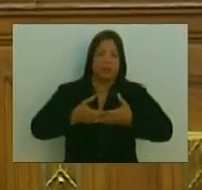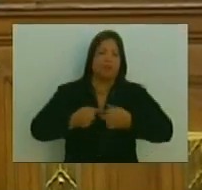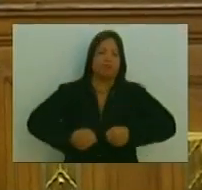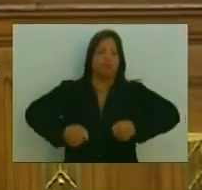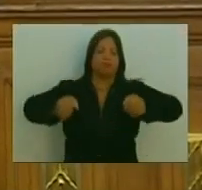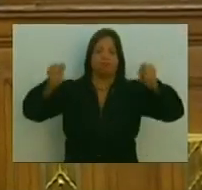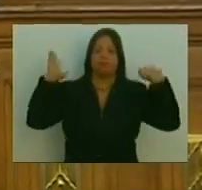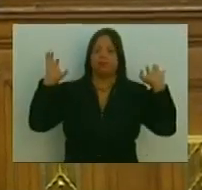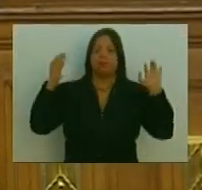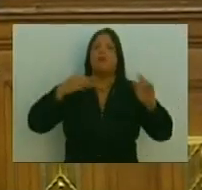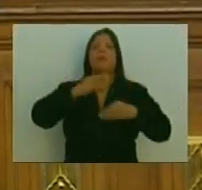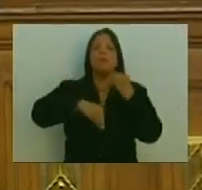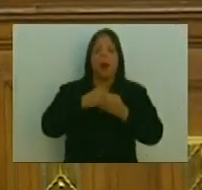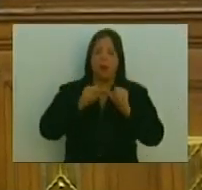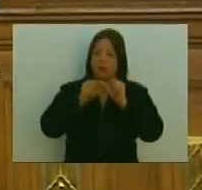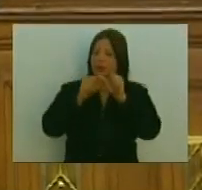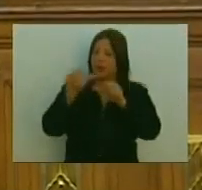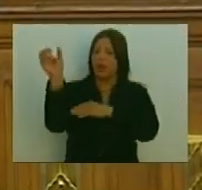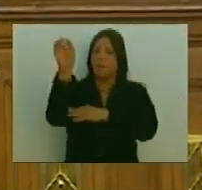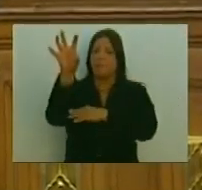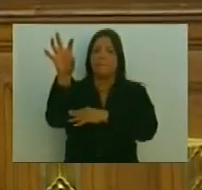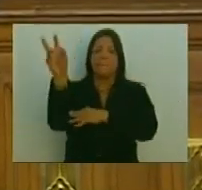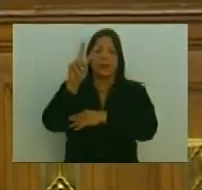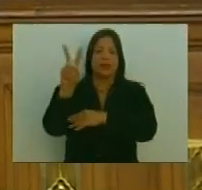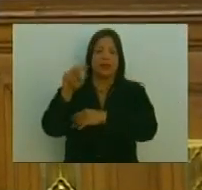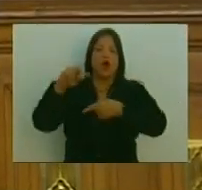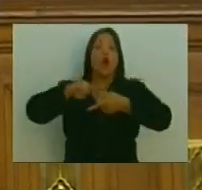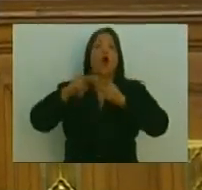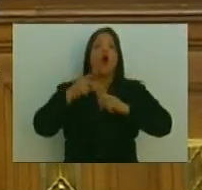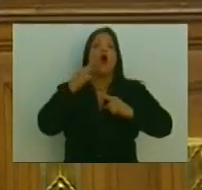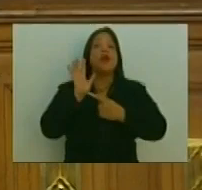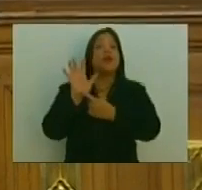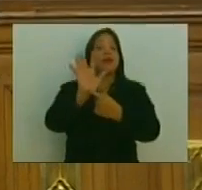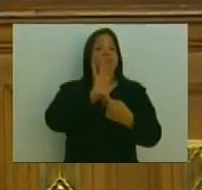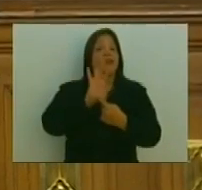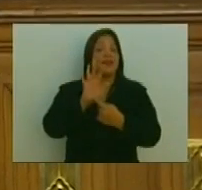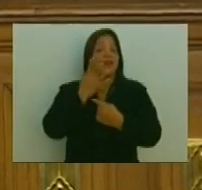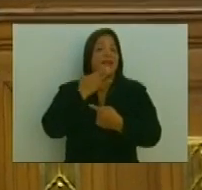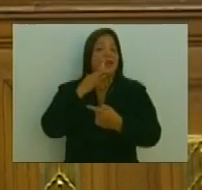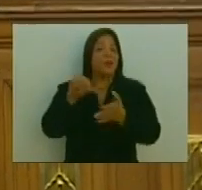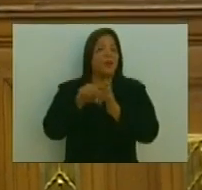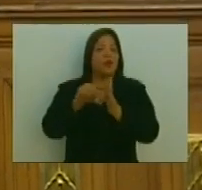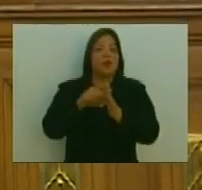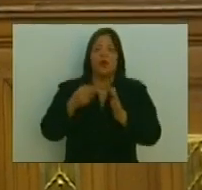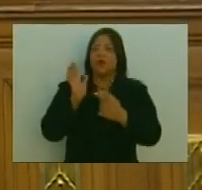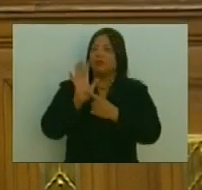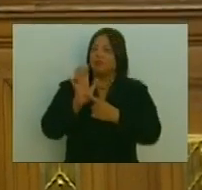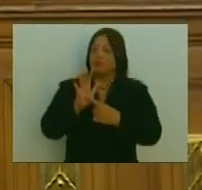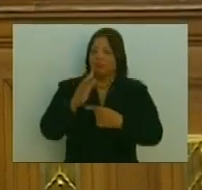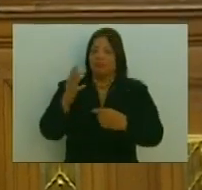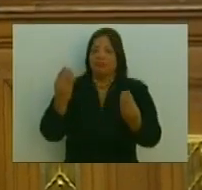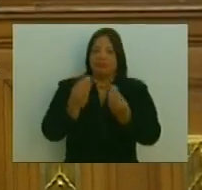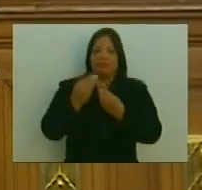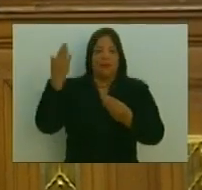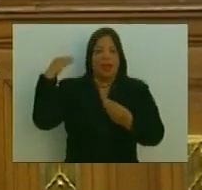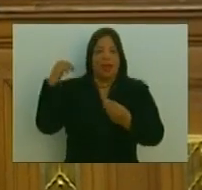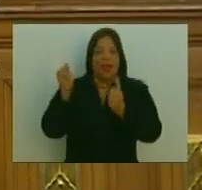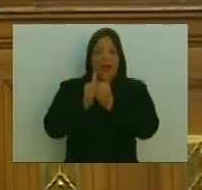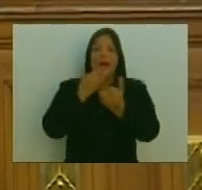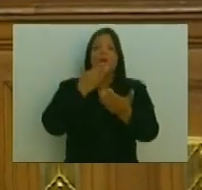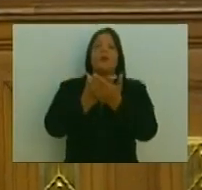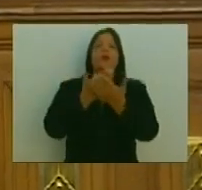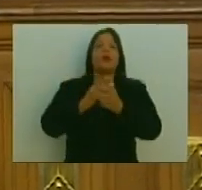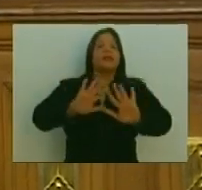seguir haciendo patria. Hoy quiero ponerles mi ejemplo, como lo hicieron todos mis compañeros, porque ellos ya hablaron de una